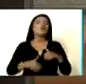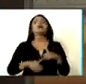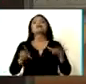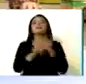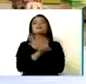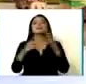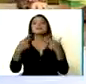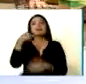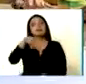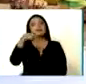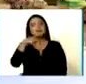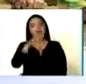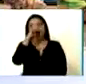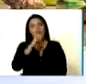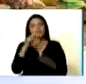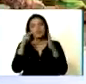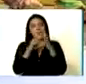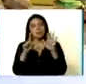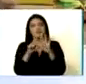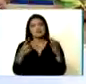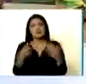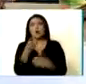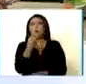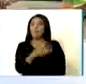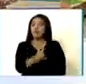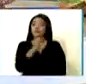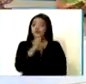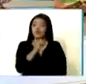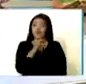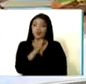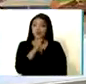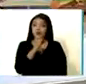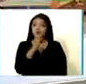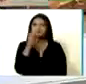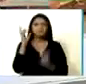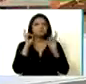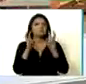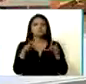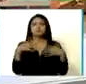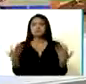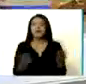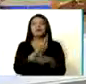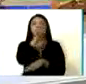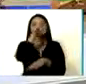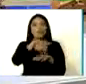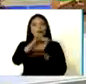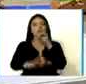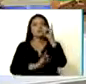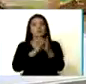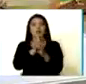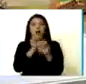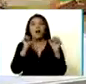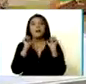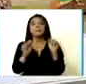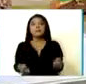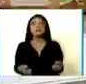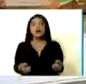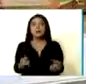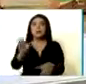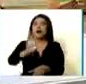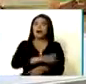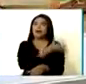año 2016, como siempre, con buena vibra y buena información en todo el ámbito nacional e internacional. Arrancamos con Luis Pérez,